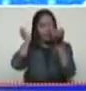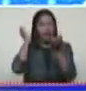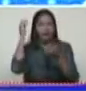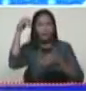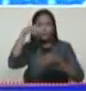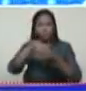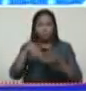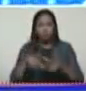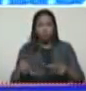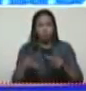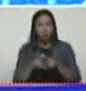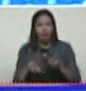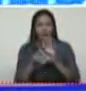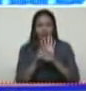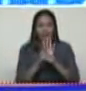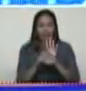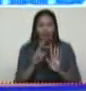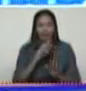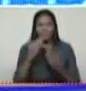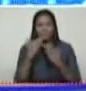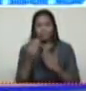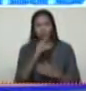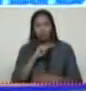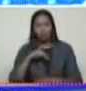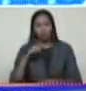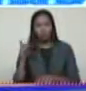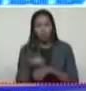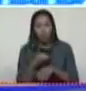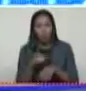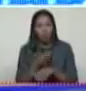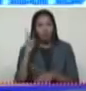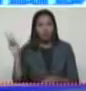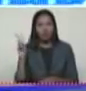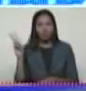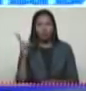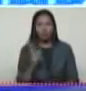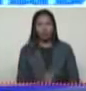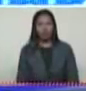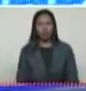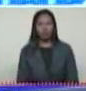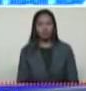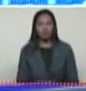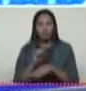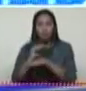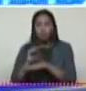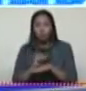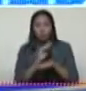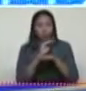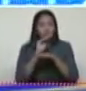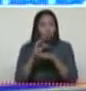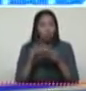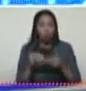ocupando legalmente por petición del gobierno venezolano para proteger y ocupar